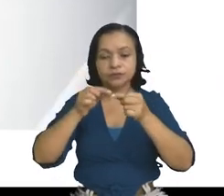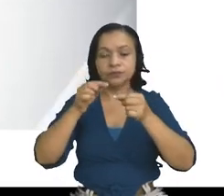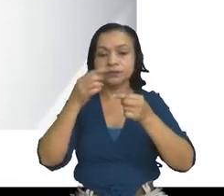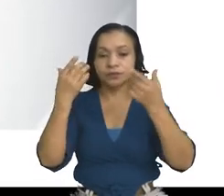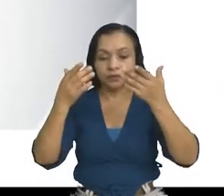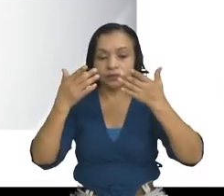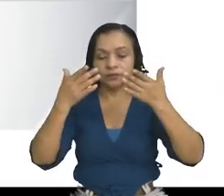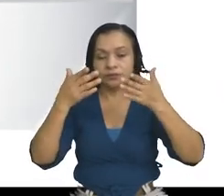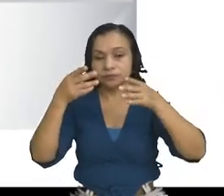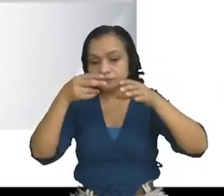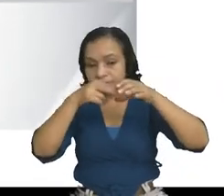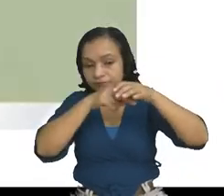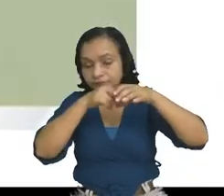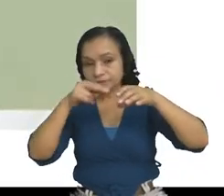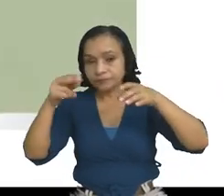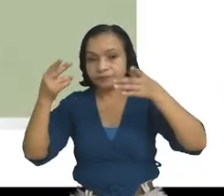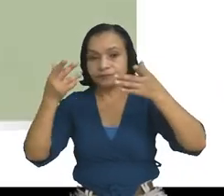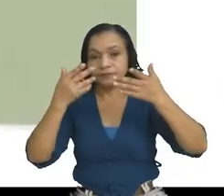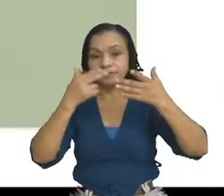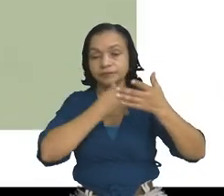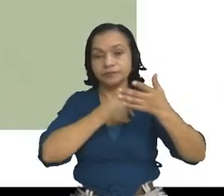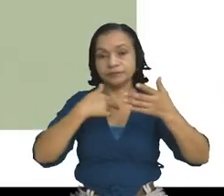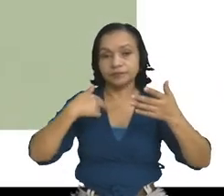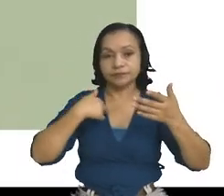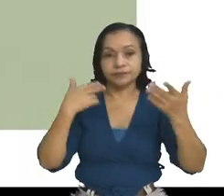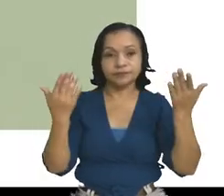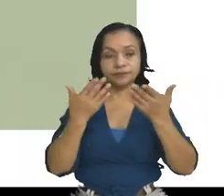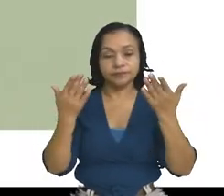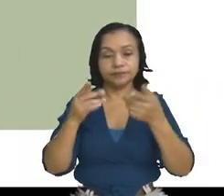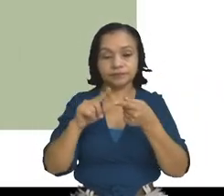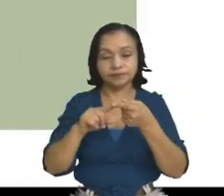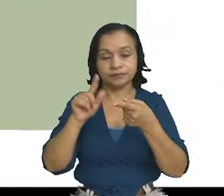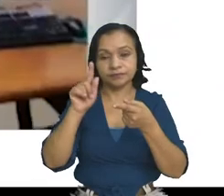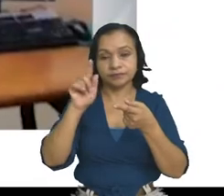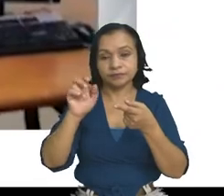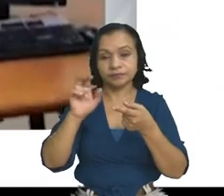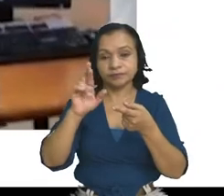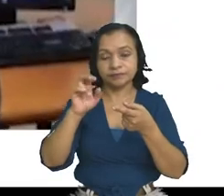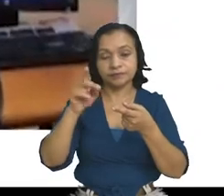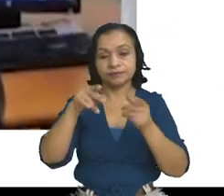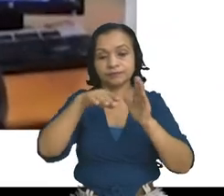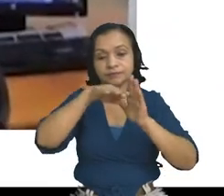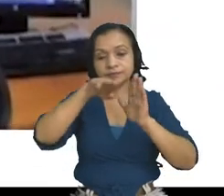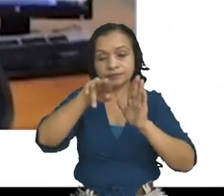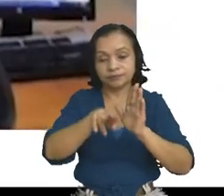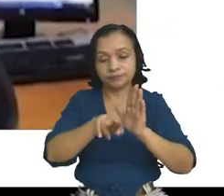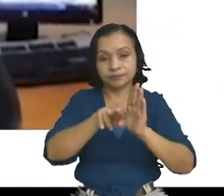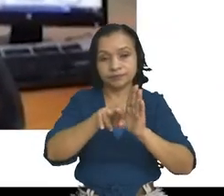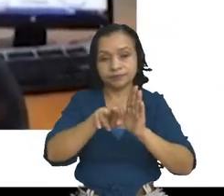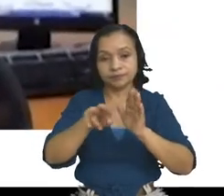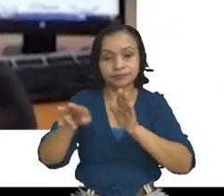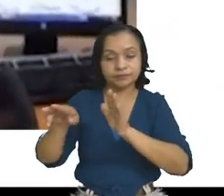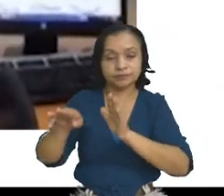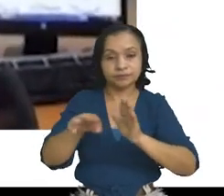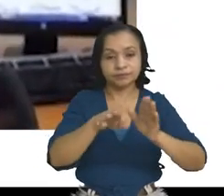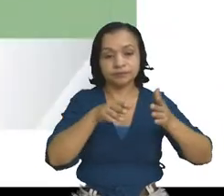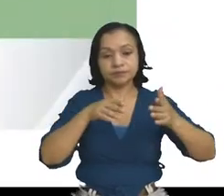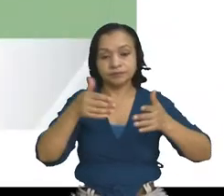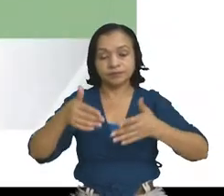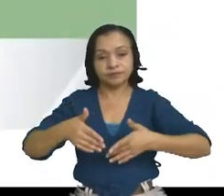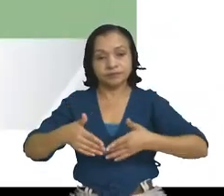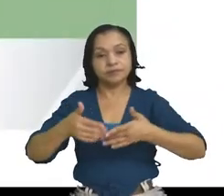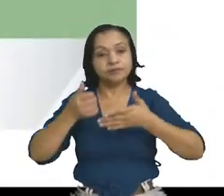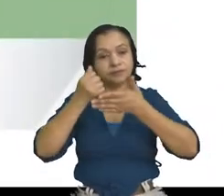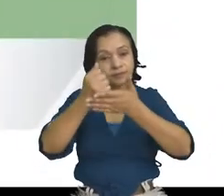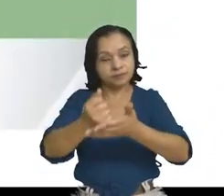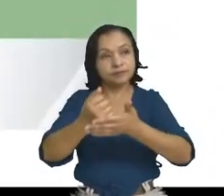ultrasonido, equipos para realizar tratamientos con magnetoterapia, y va a haber camillas de transmisión, de tracción cervical y lumbar, entre otras, que van a